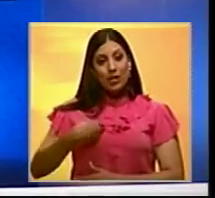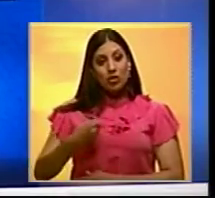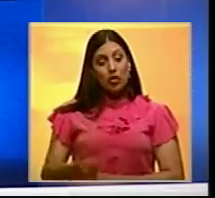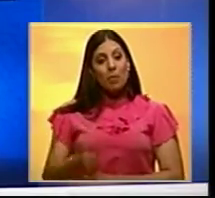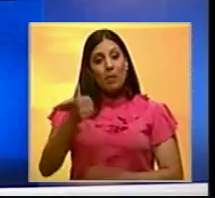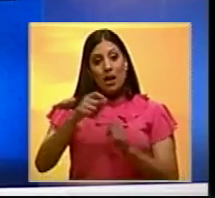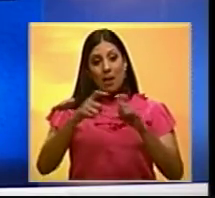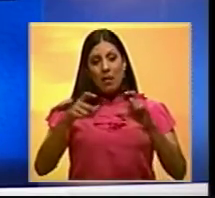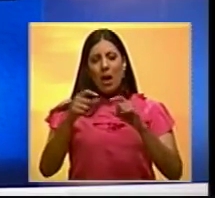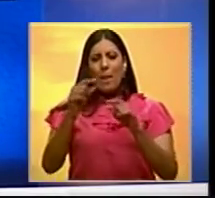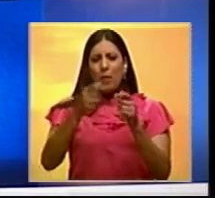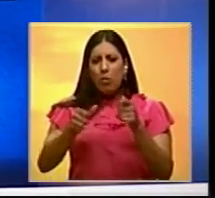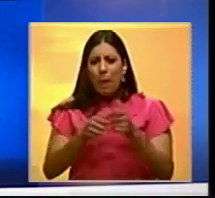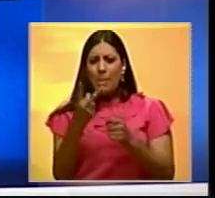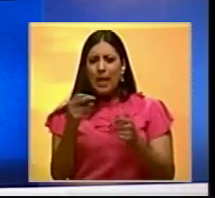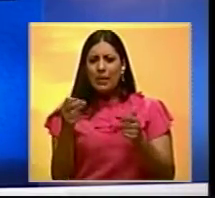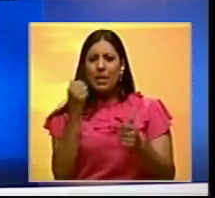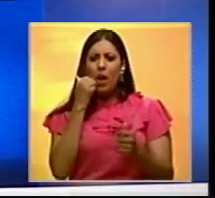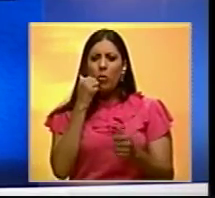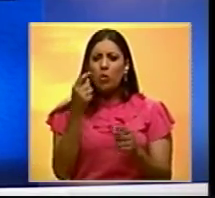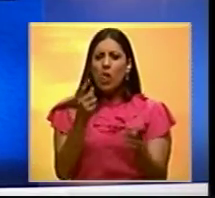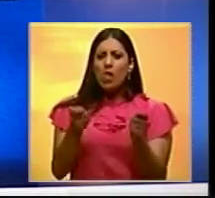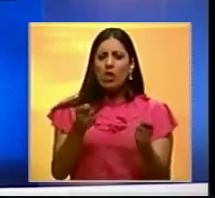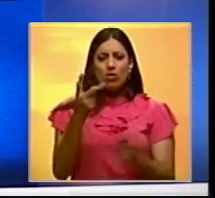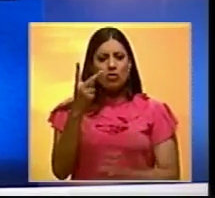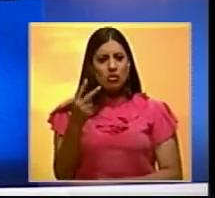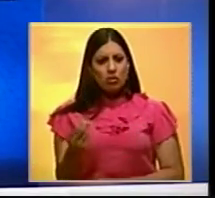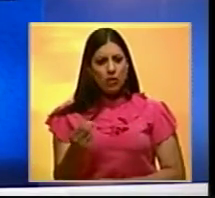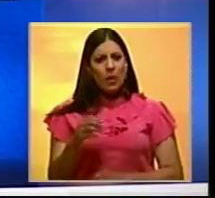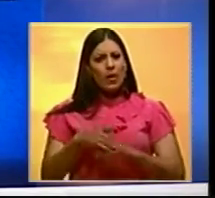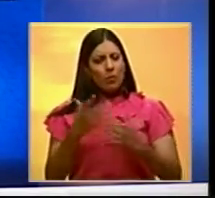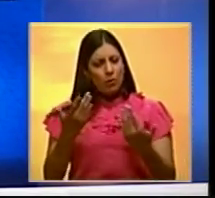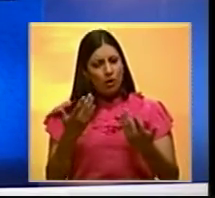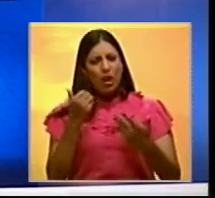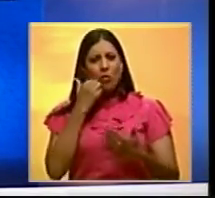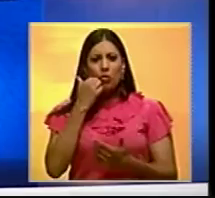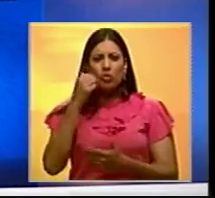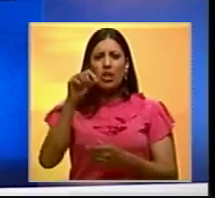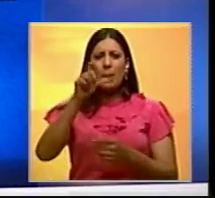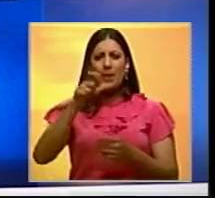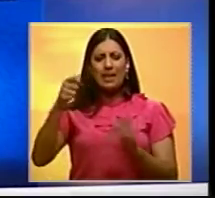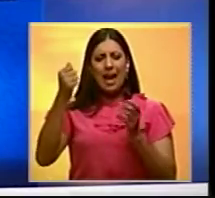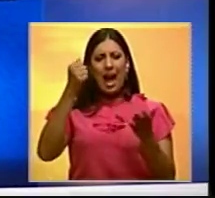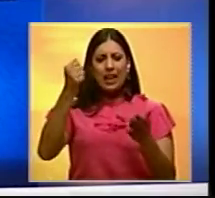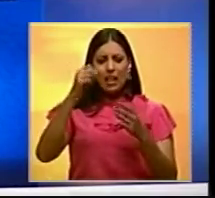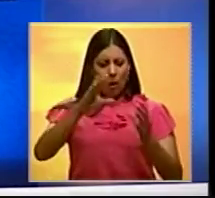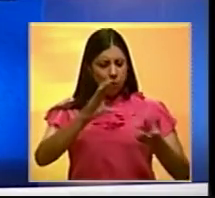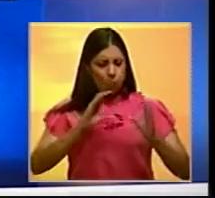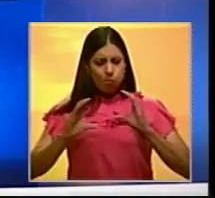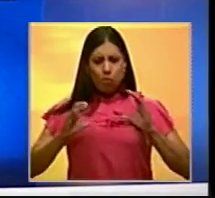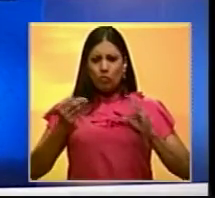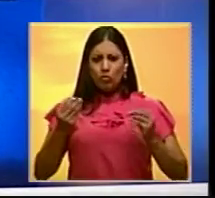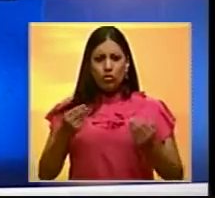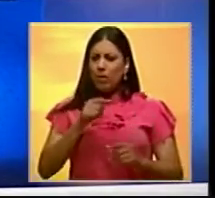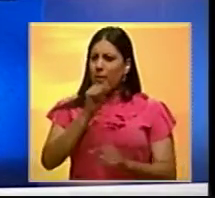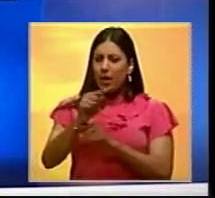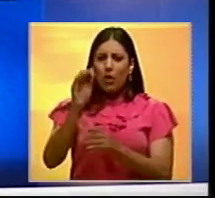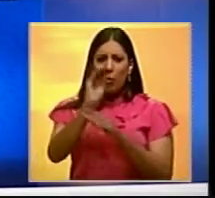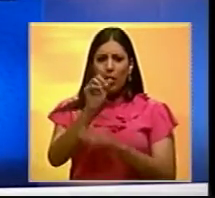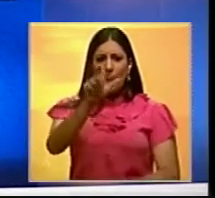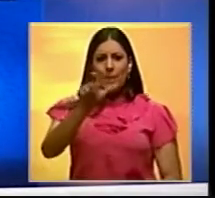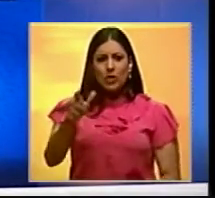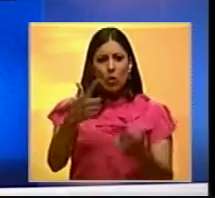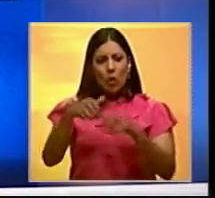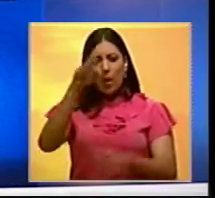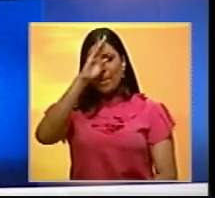alta denominación y no restringir límites de retiros. Debido a esta medida y a la cancelación de aguinaldos, distintos cuerpos de seguridad resguardarán las